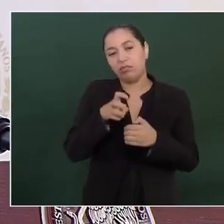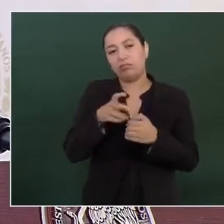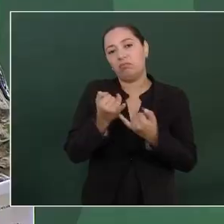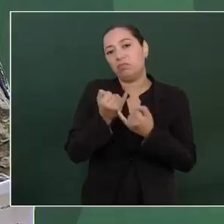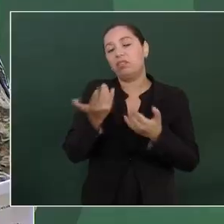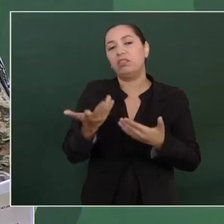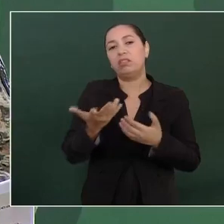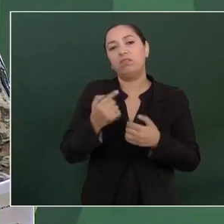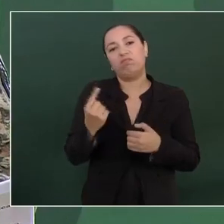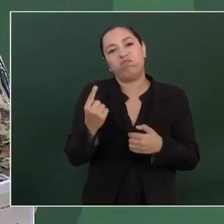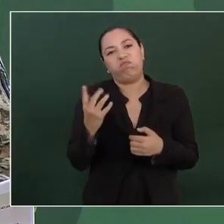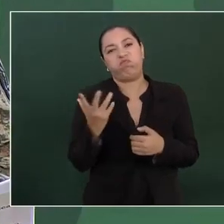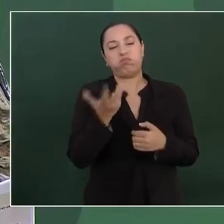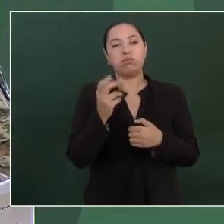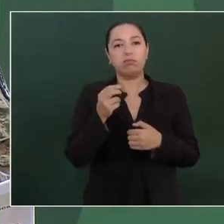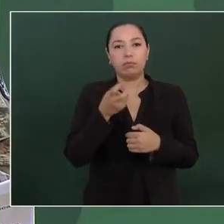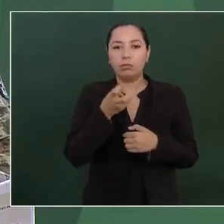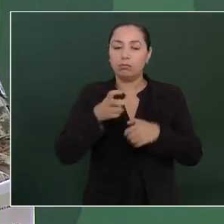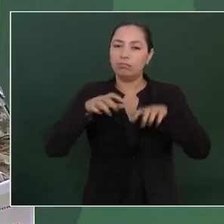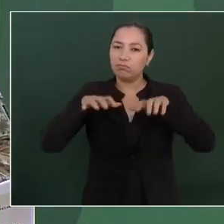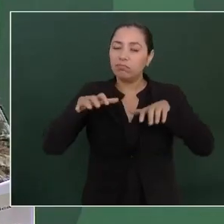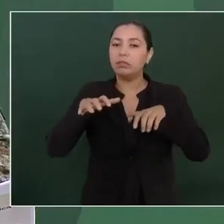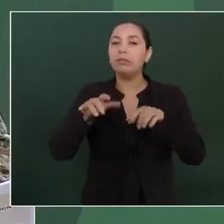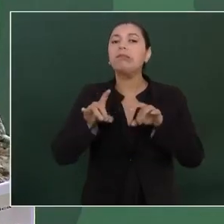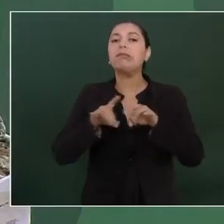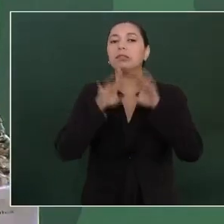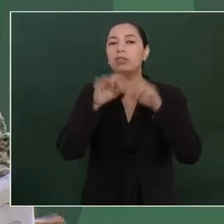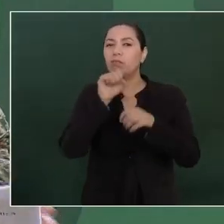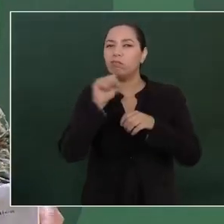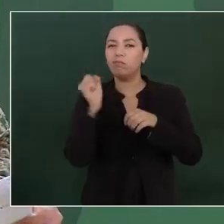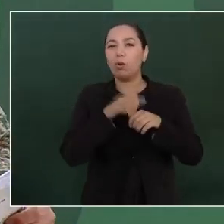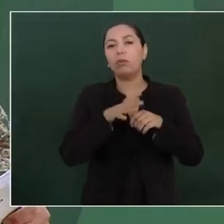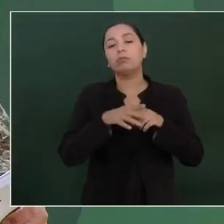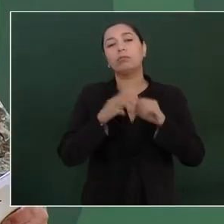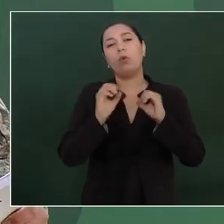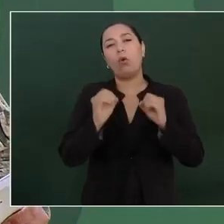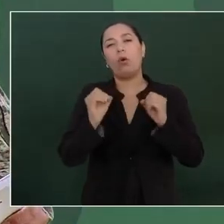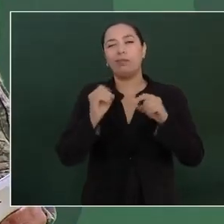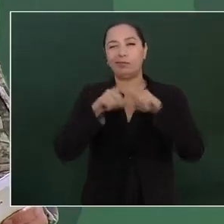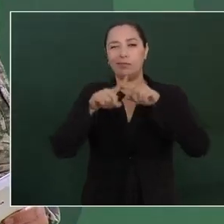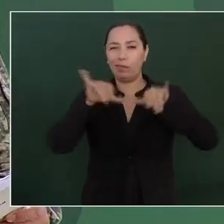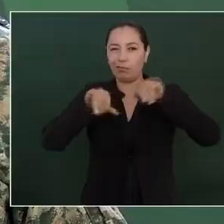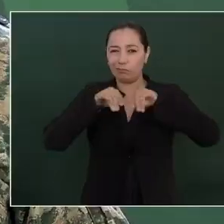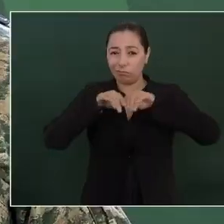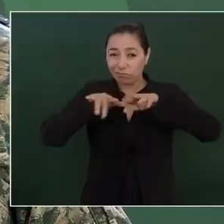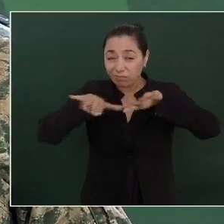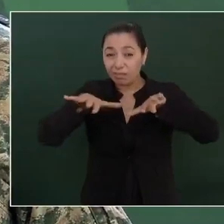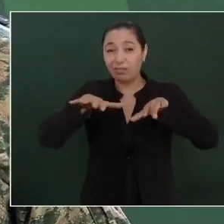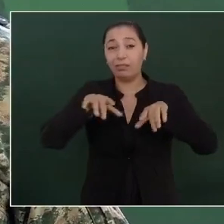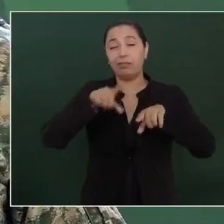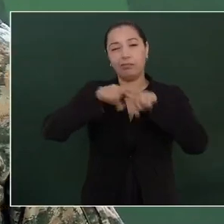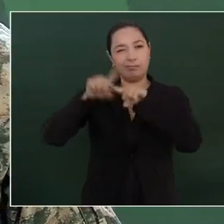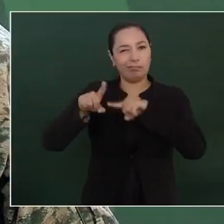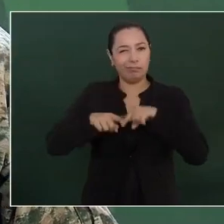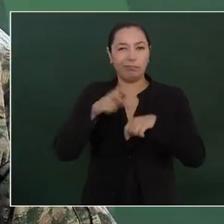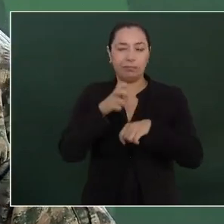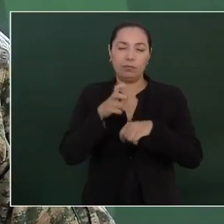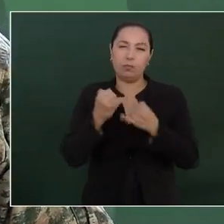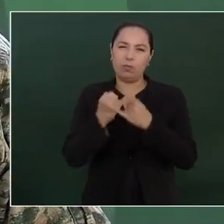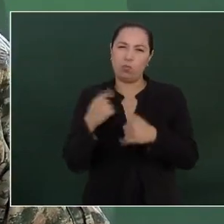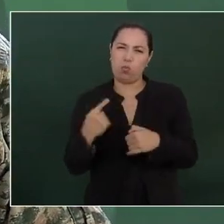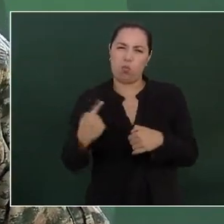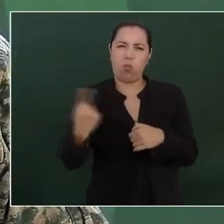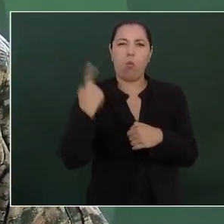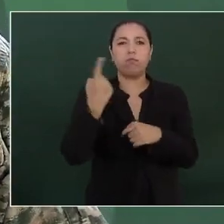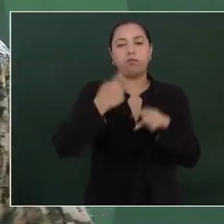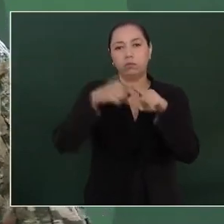9 huracanes, 5 deslaves, amenazas de bomba, derrames de sustancias químicas y un tornado. Se ha